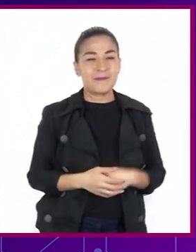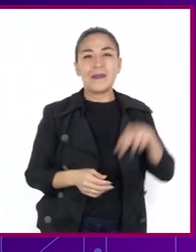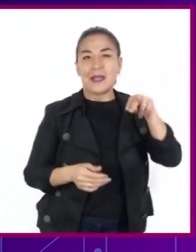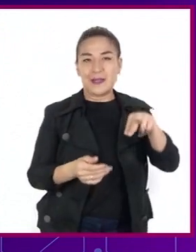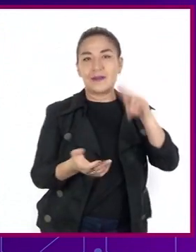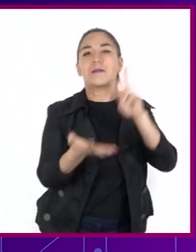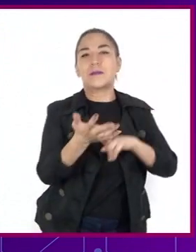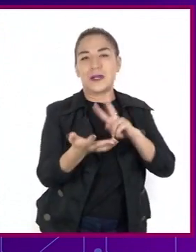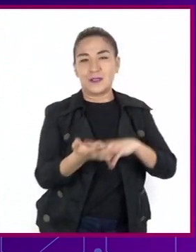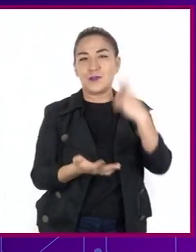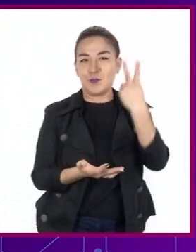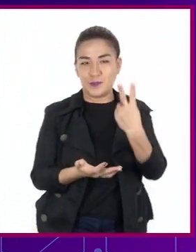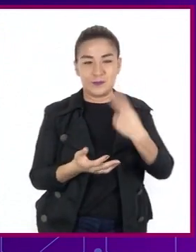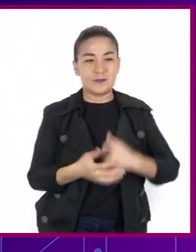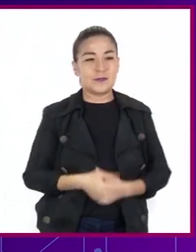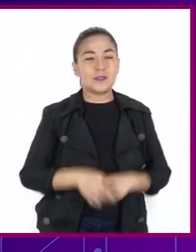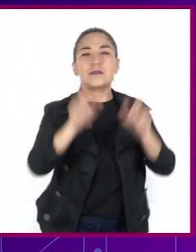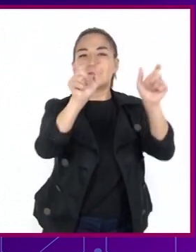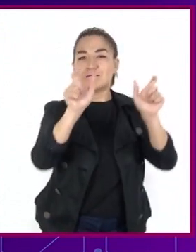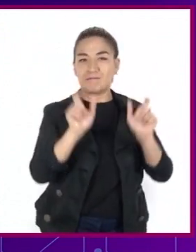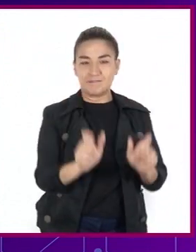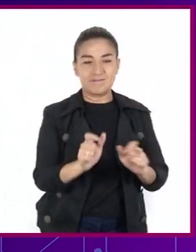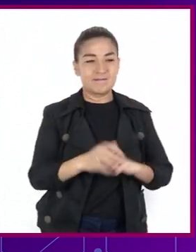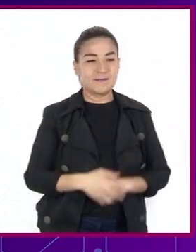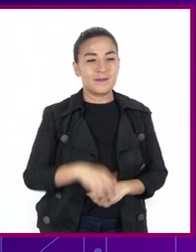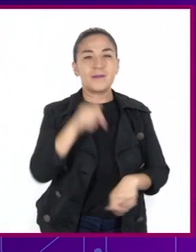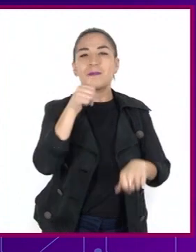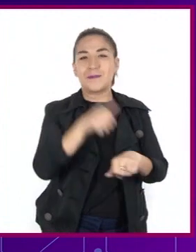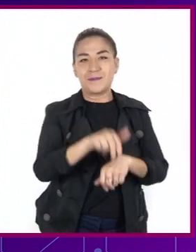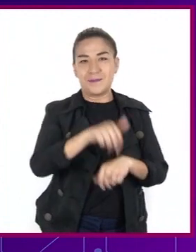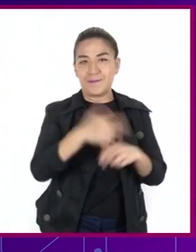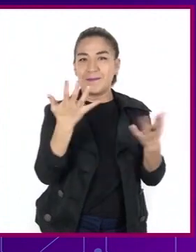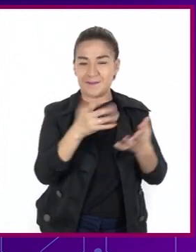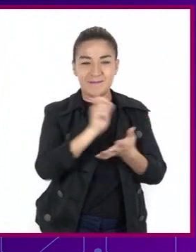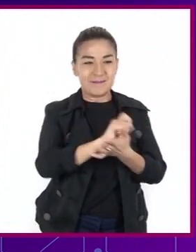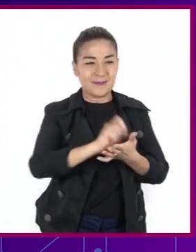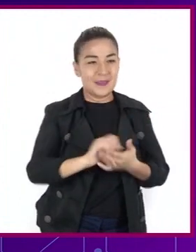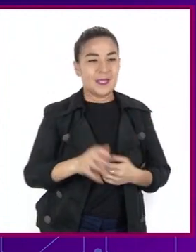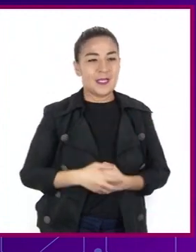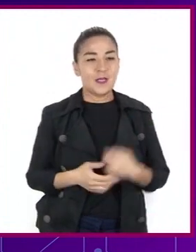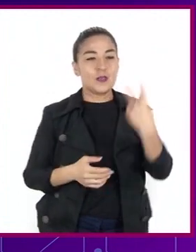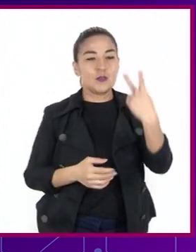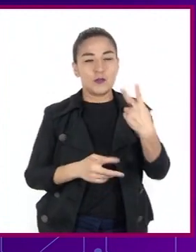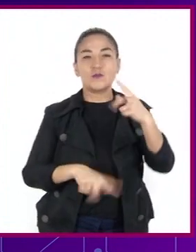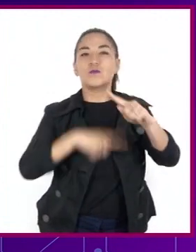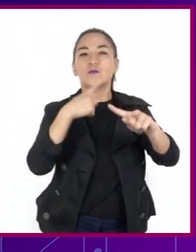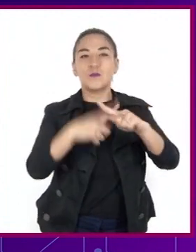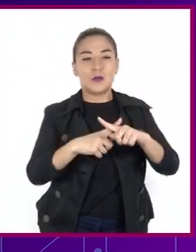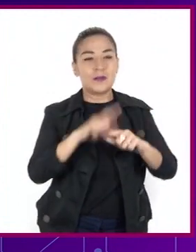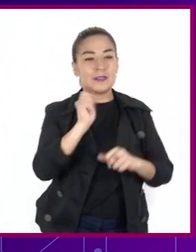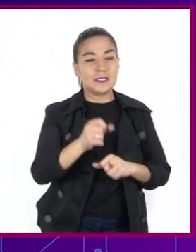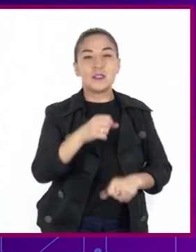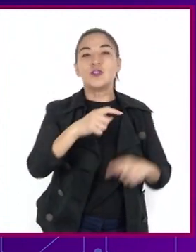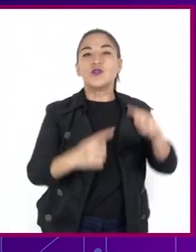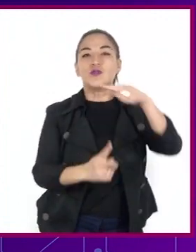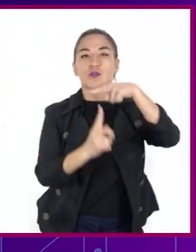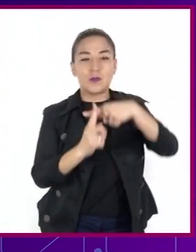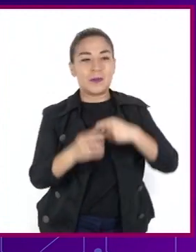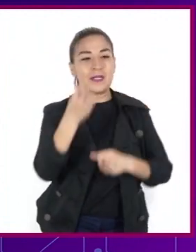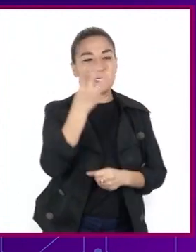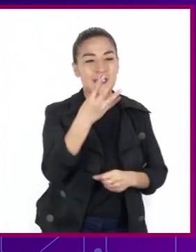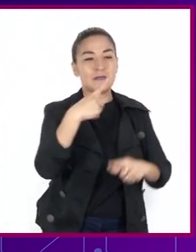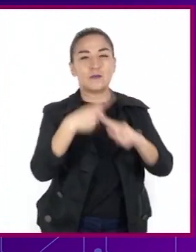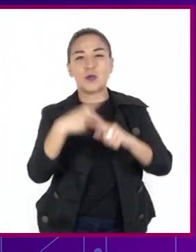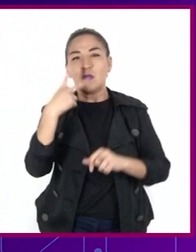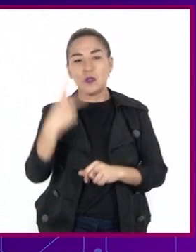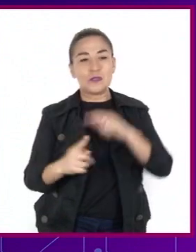2. Hacemos la sustitución y resolvemos las operaciones. 2 va a multiplicar a la suma del producto de 3 por 2